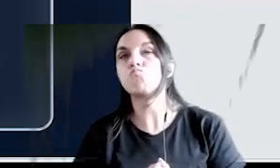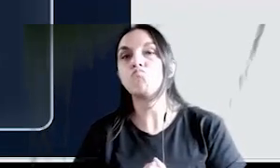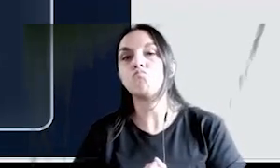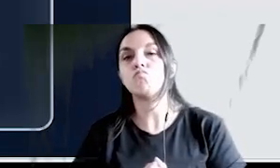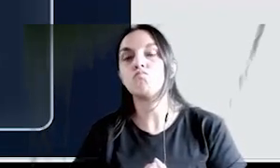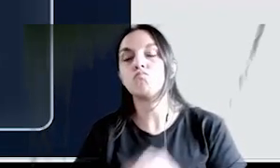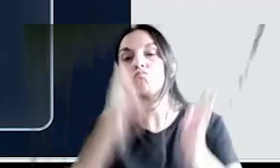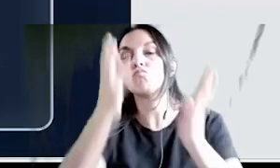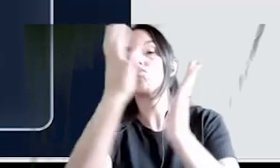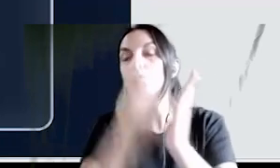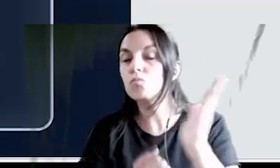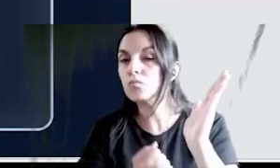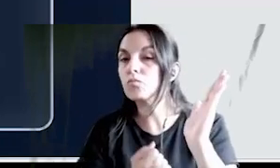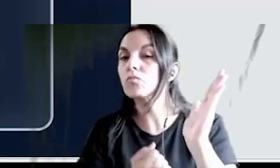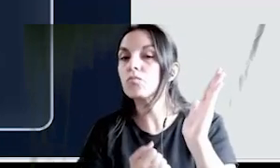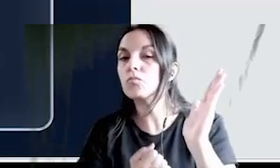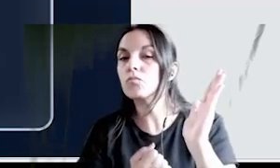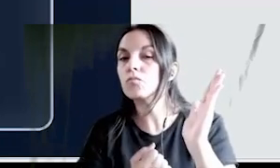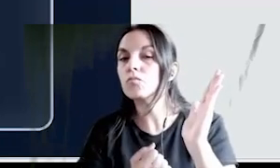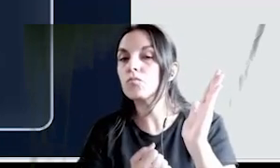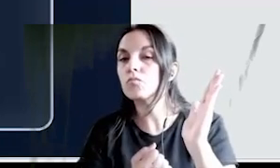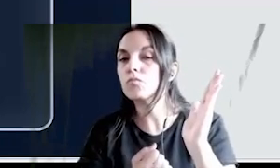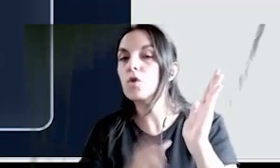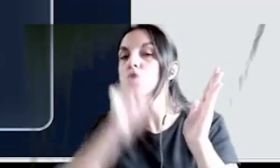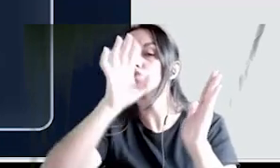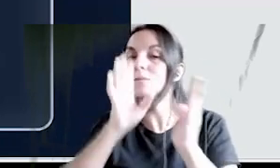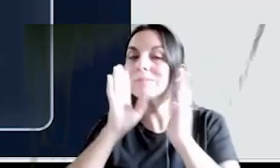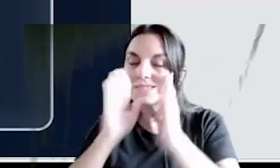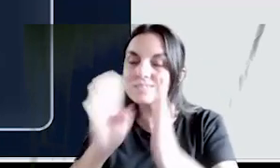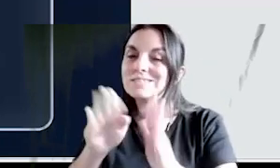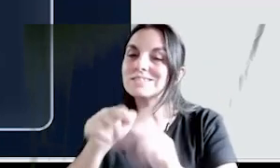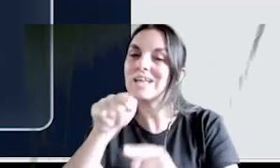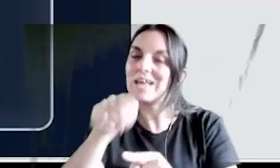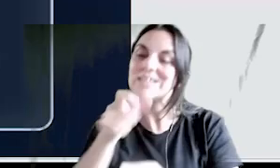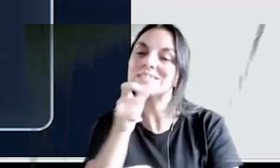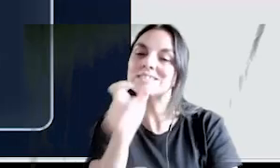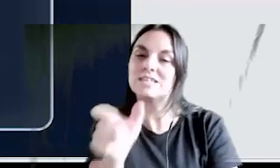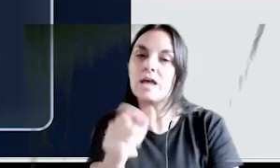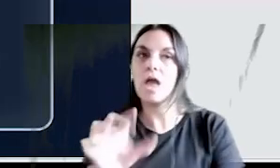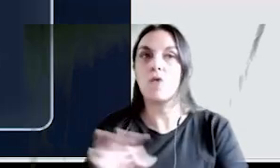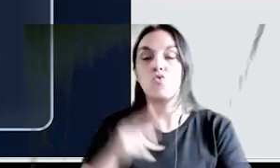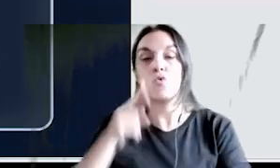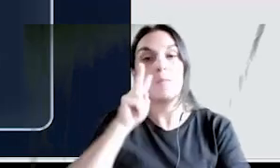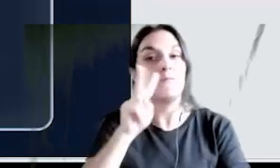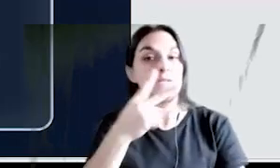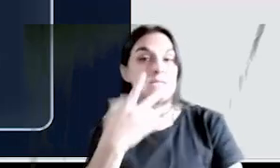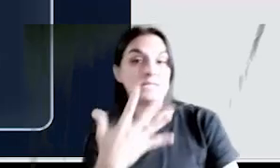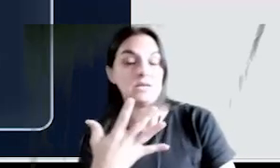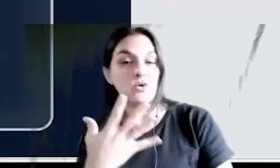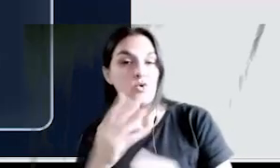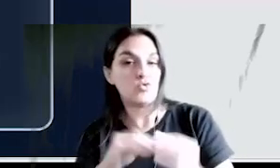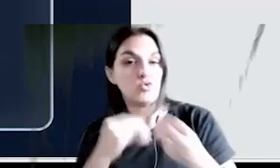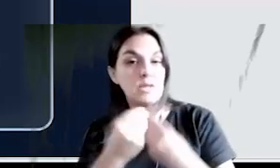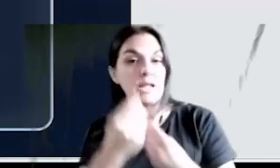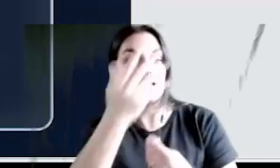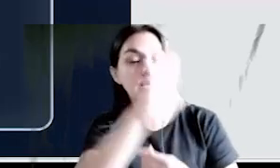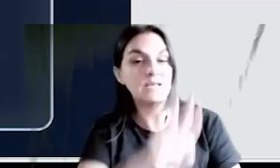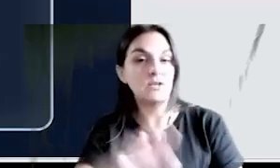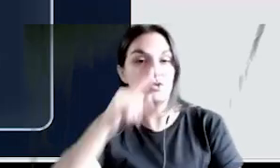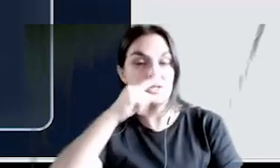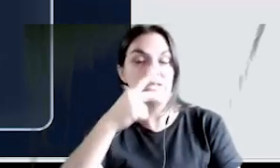que la deducción es específicamente para este concepto. En el año 2025 va a alcanzar 573.000